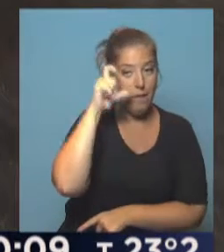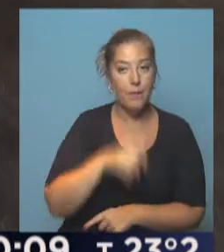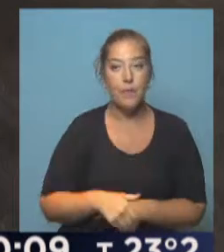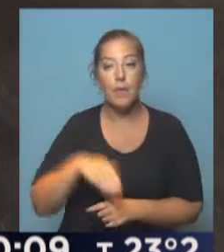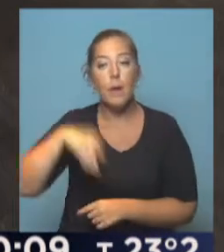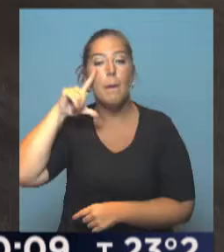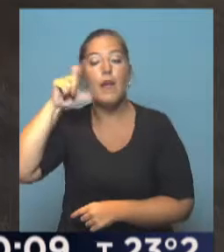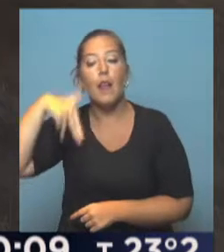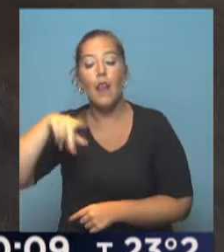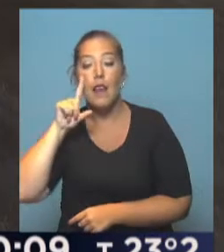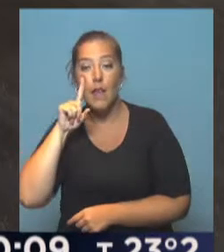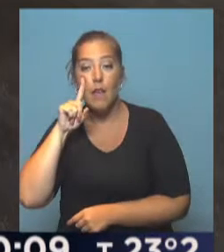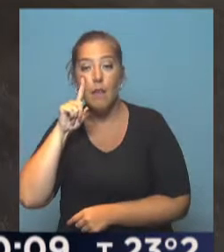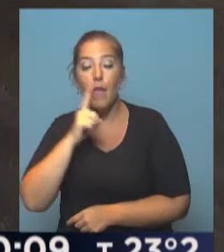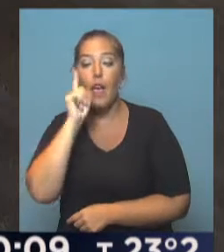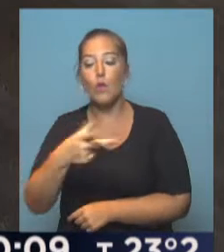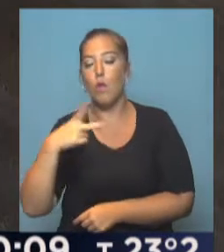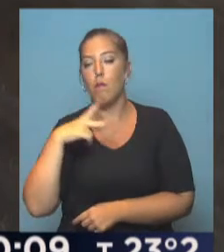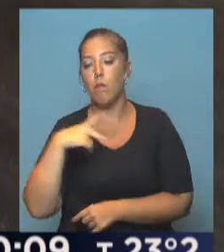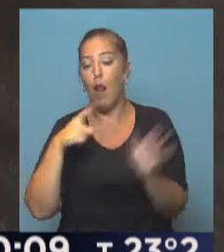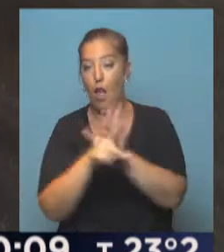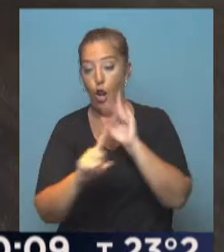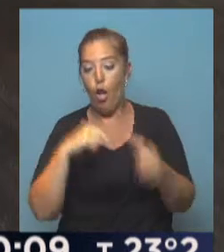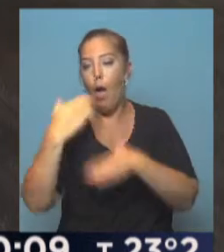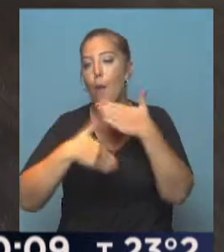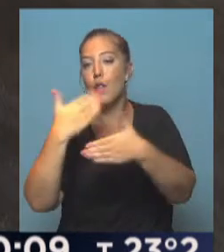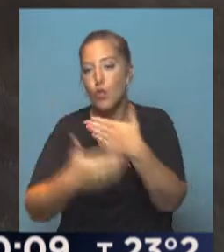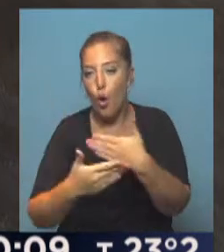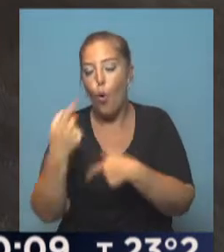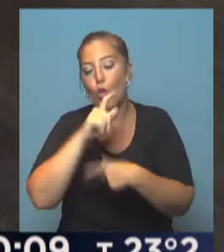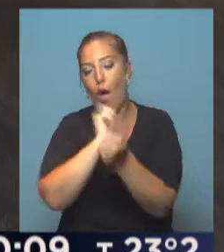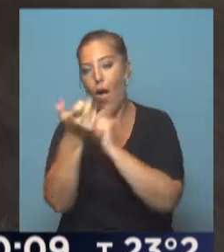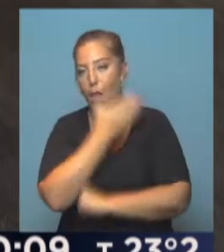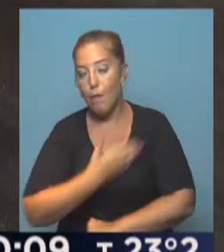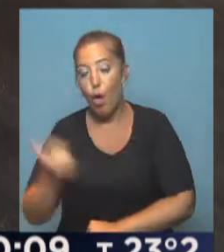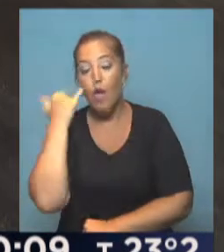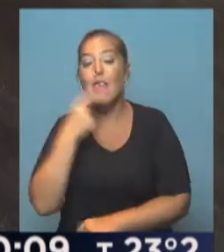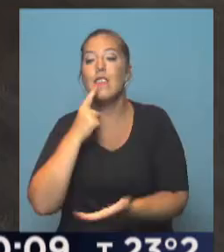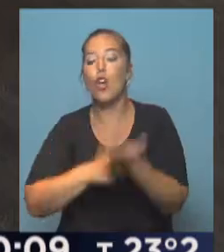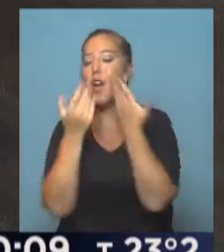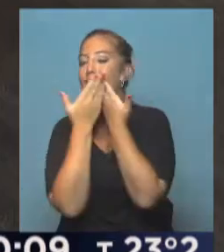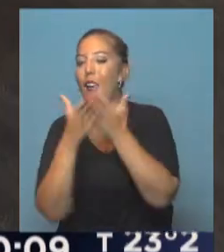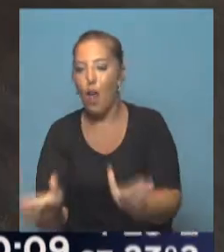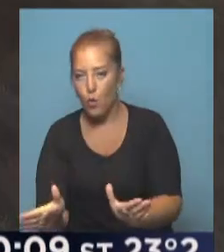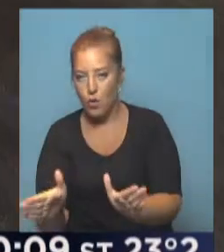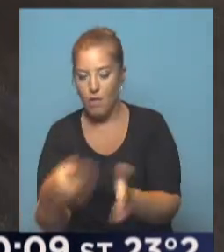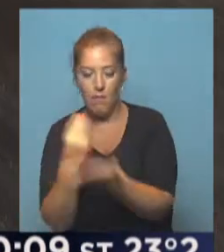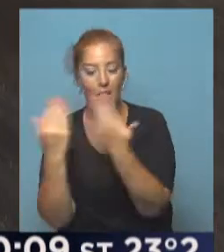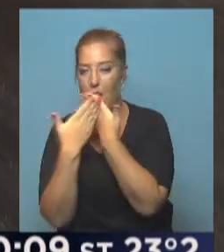la causa de enriquecimiento ilícito avanzó, especialmente a partir del cambio de gobierno, y decidió renunciar a su cargo